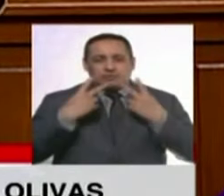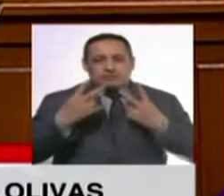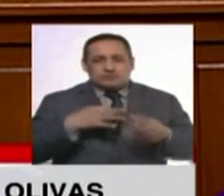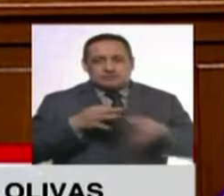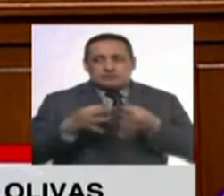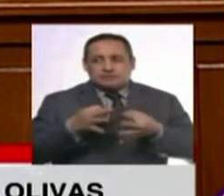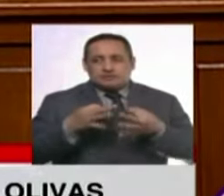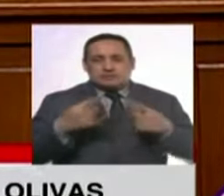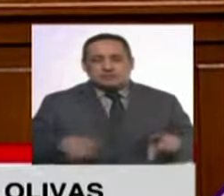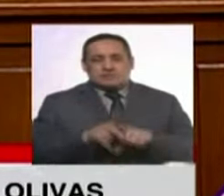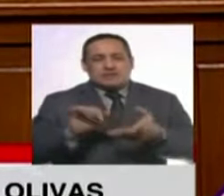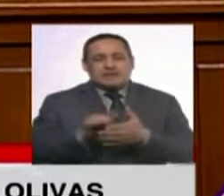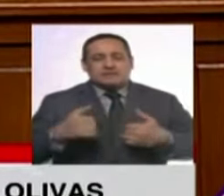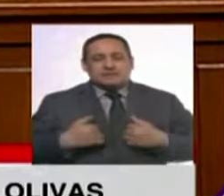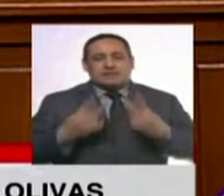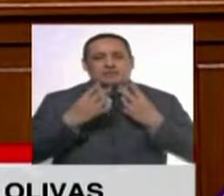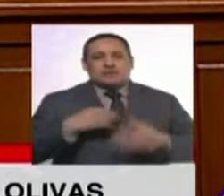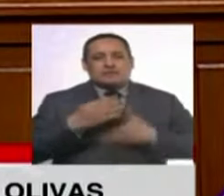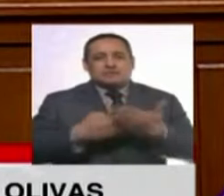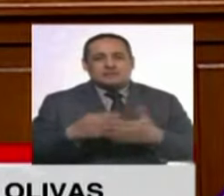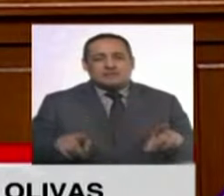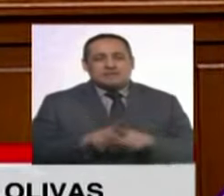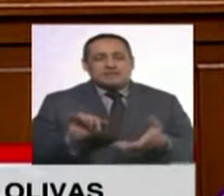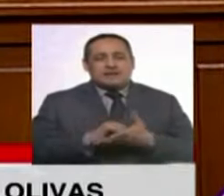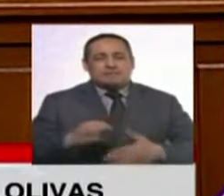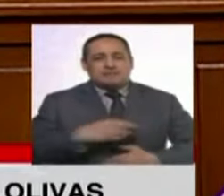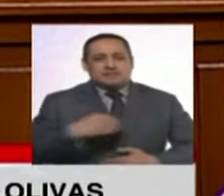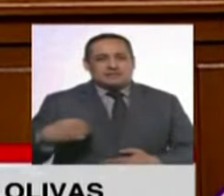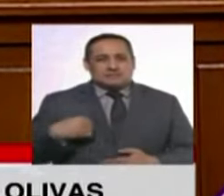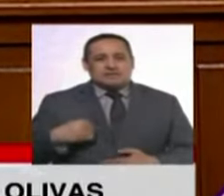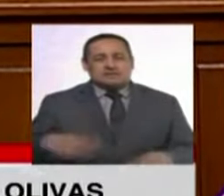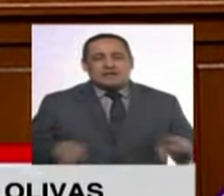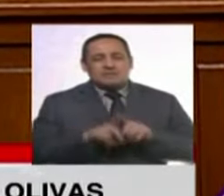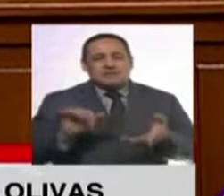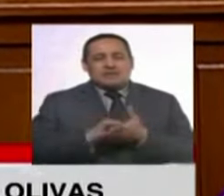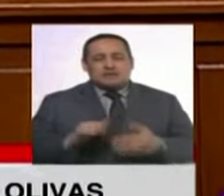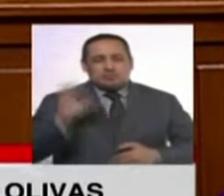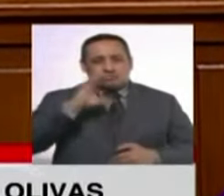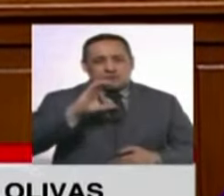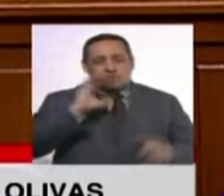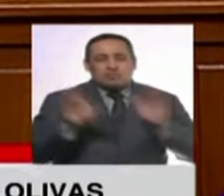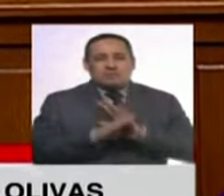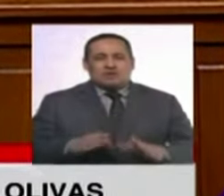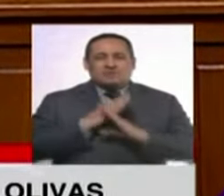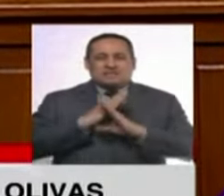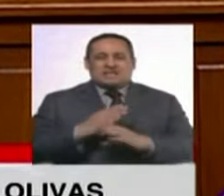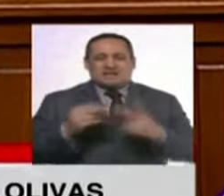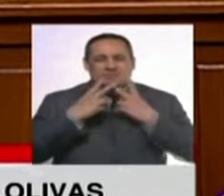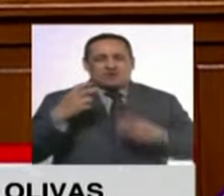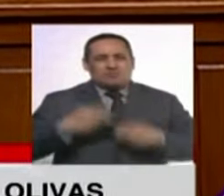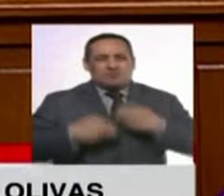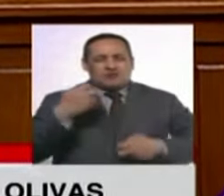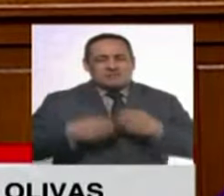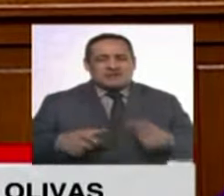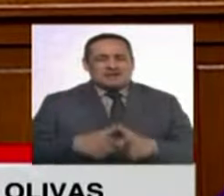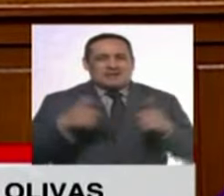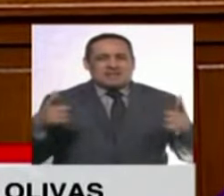han visto que van pasando los ministros porque presidenta lo que estamos buscando es evitar una situación mayor